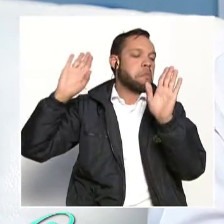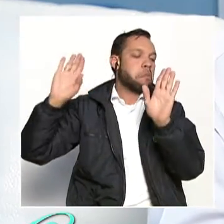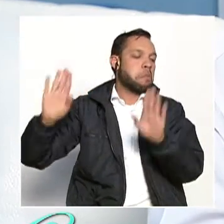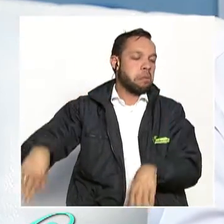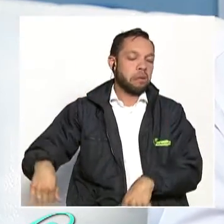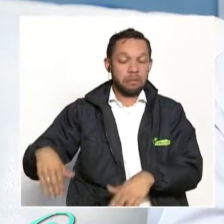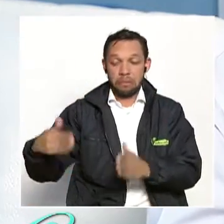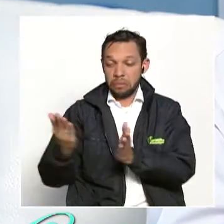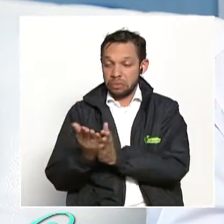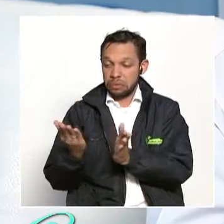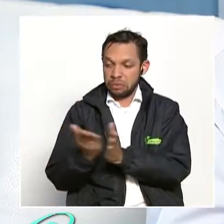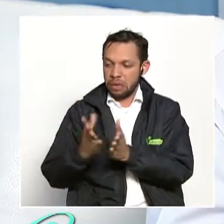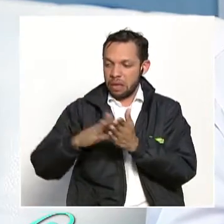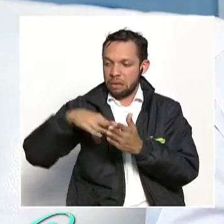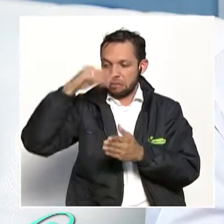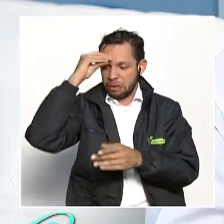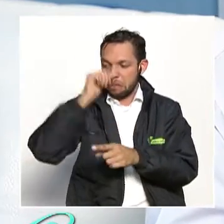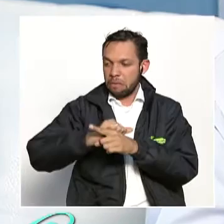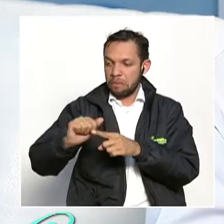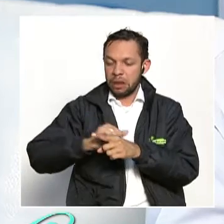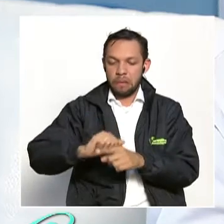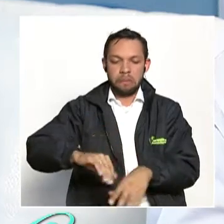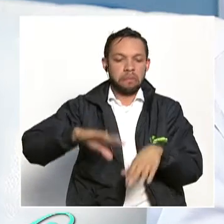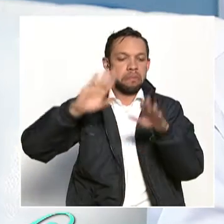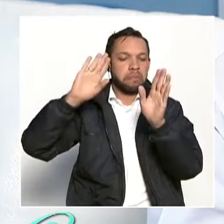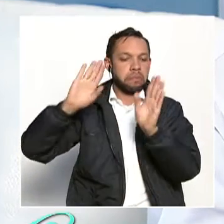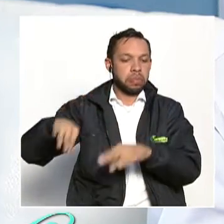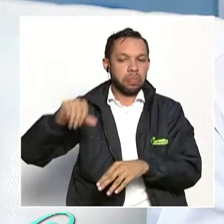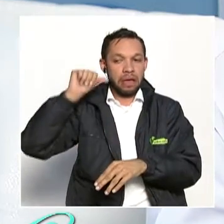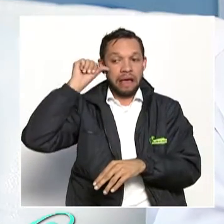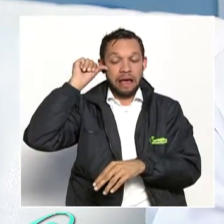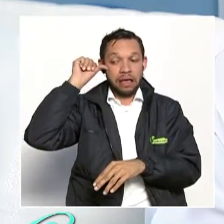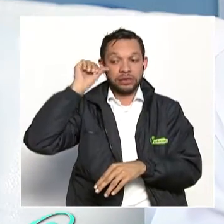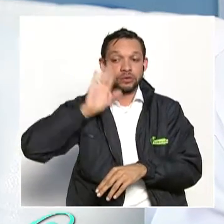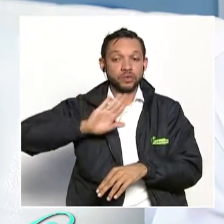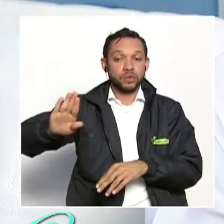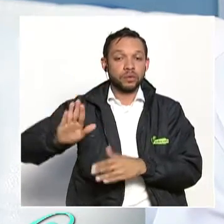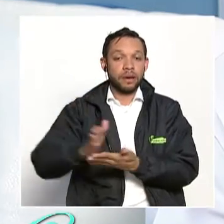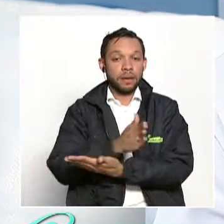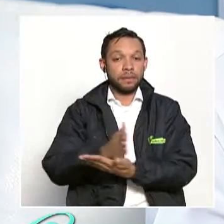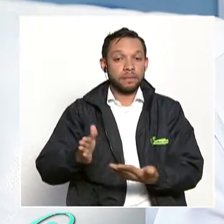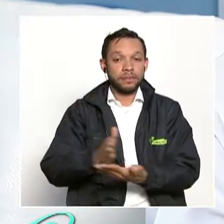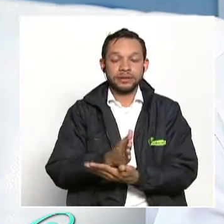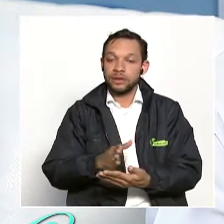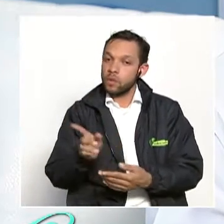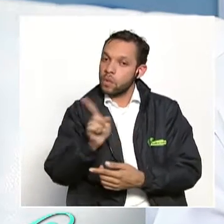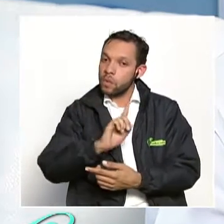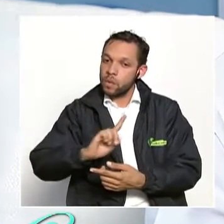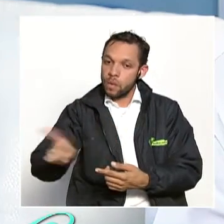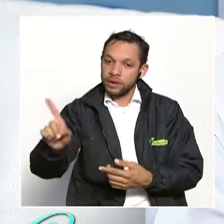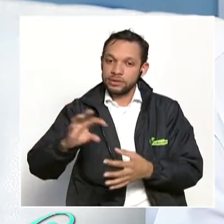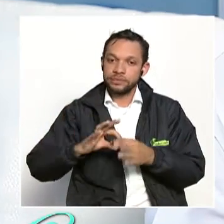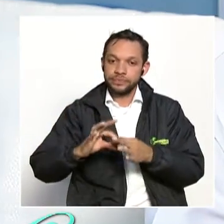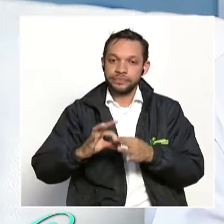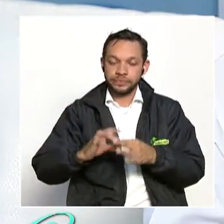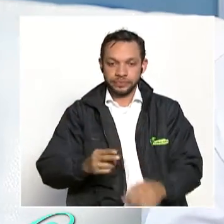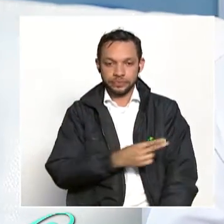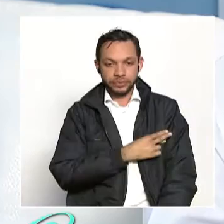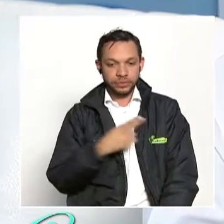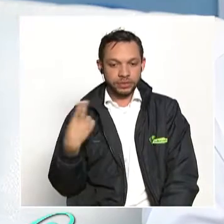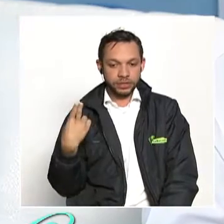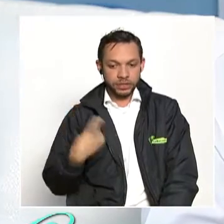cogido muchas cosas que podríamos utilizar para bien de la salud, que son muy utilizadas en la China,